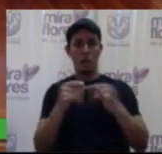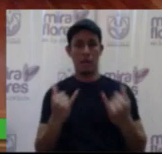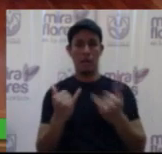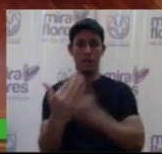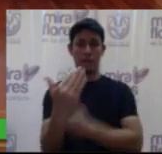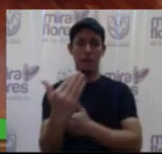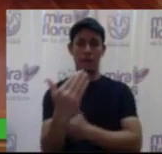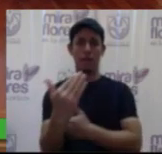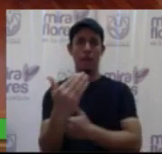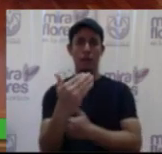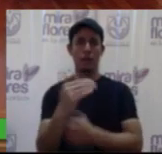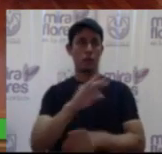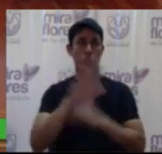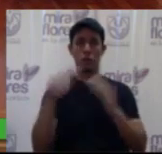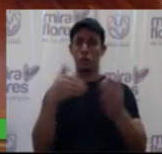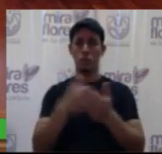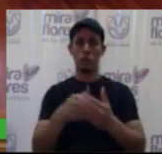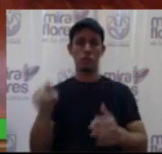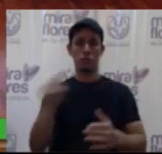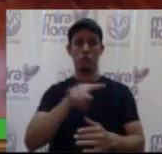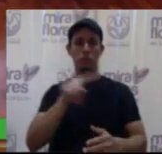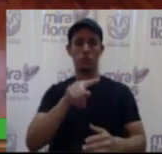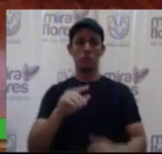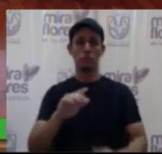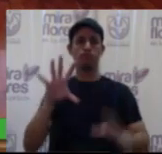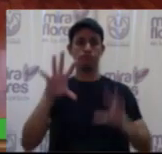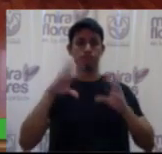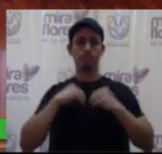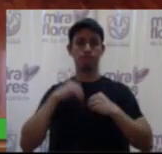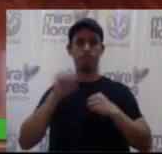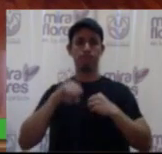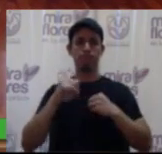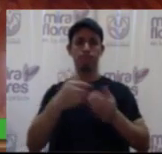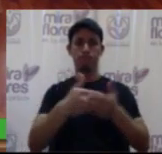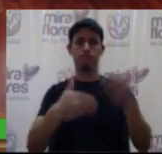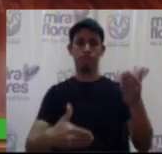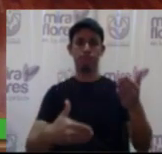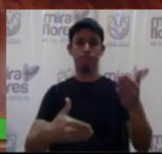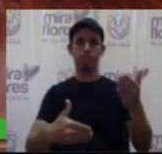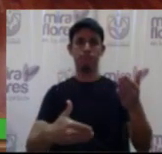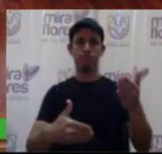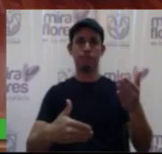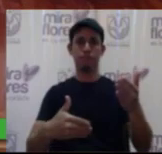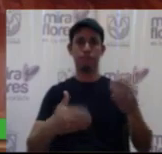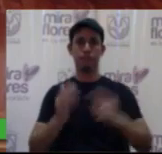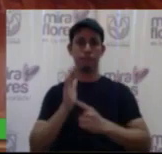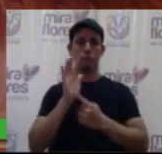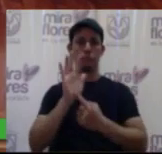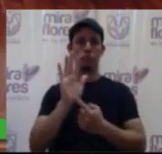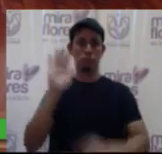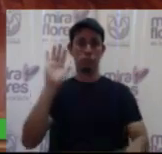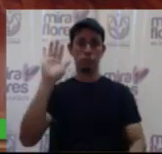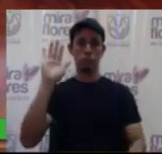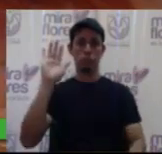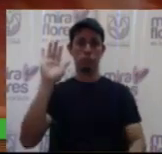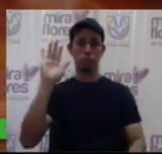mañana. Aquellos miembros del consejo que estén a favor de esta exoneración y aprobación, sirvan a expresarlo en señal de